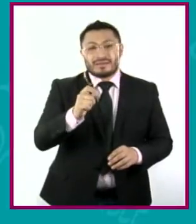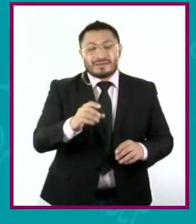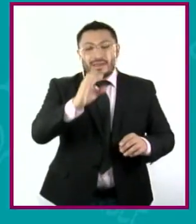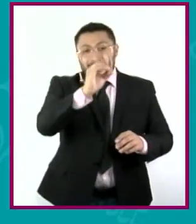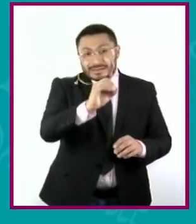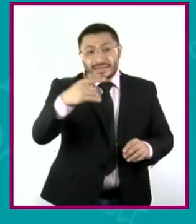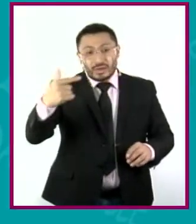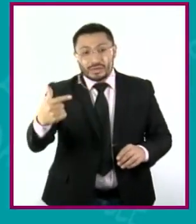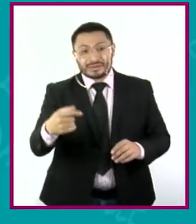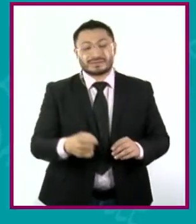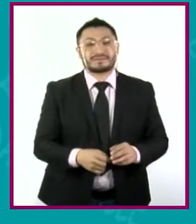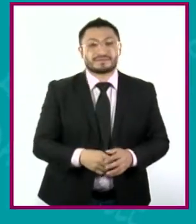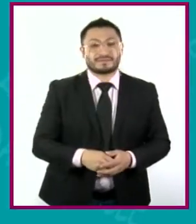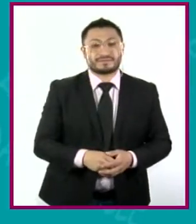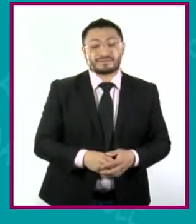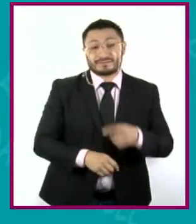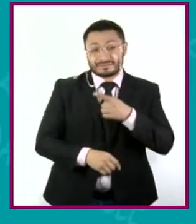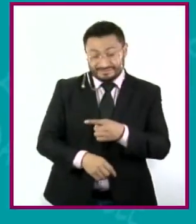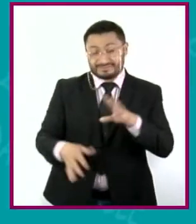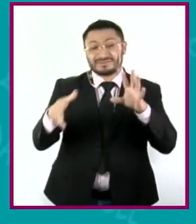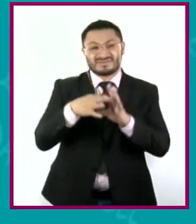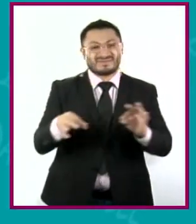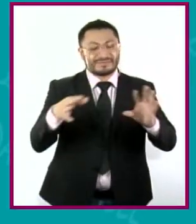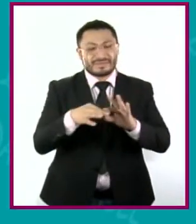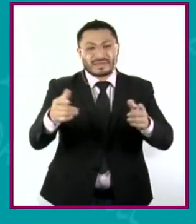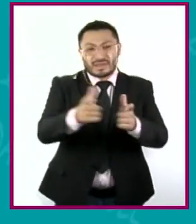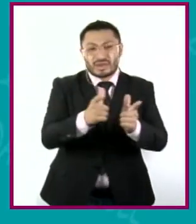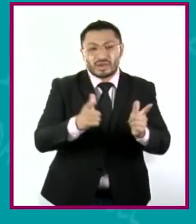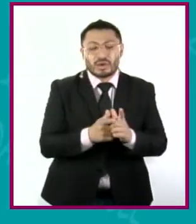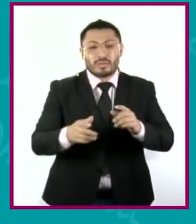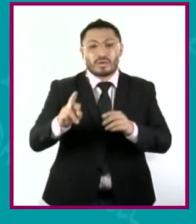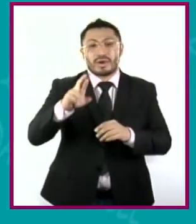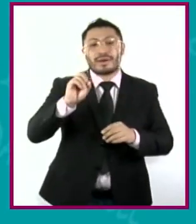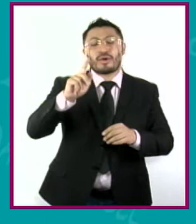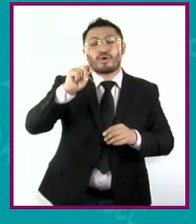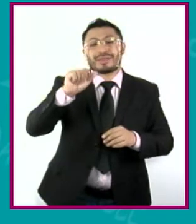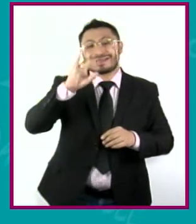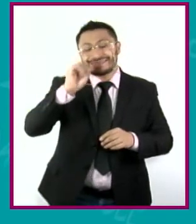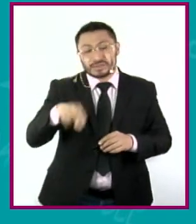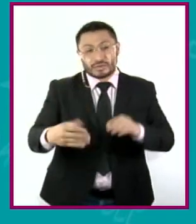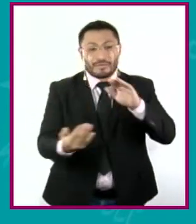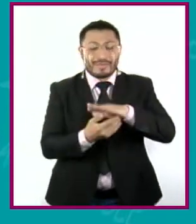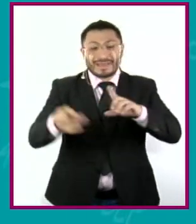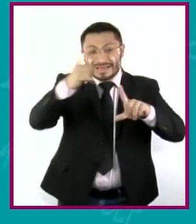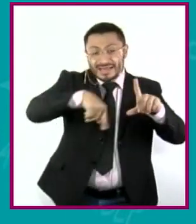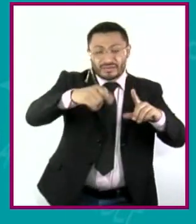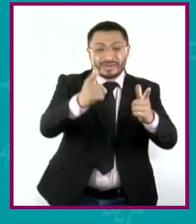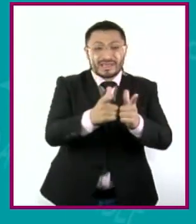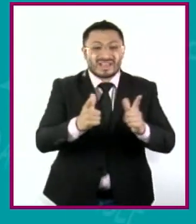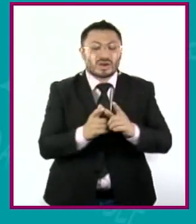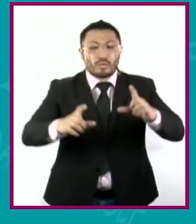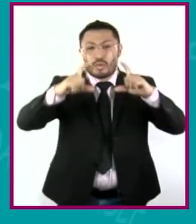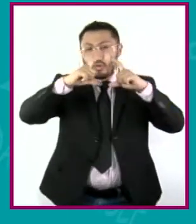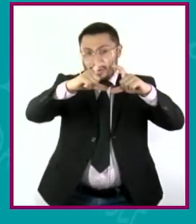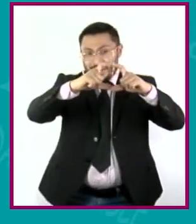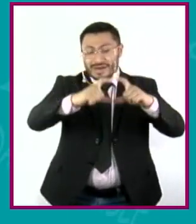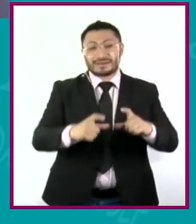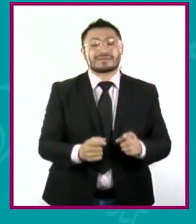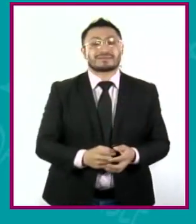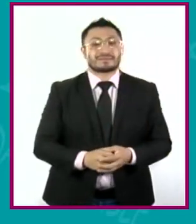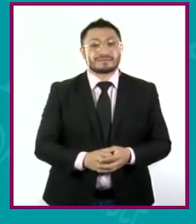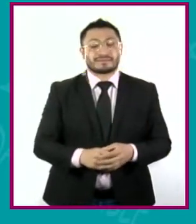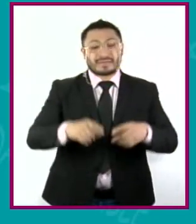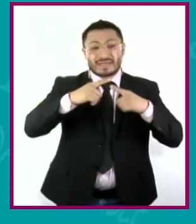grados. Lo que has descrito, Ditmara, es el grupo de rotación de la mesa redonda, al que llamaremos grupo circular. A diferencia del grupo